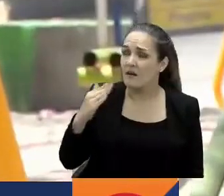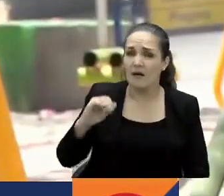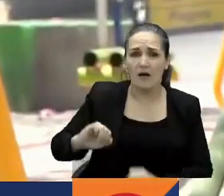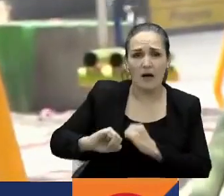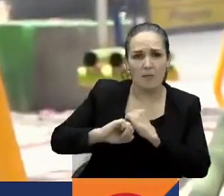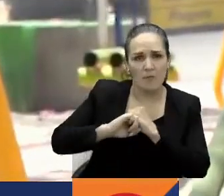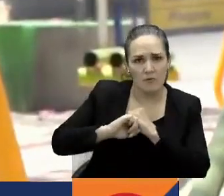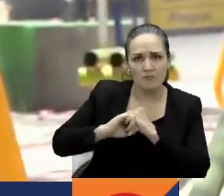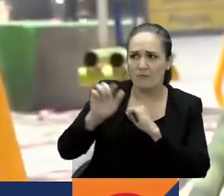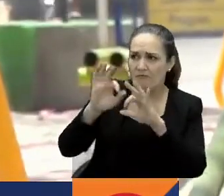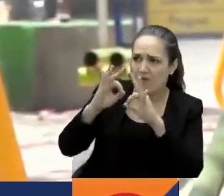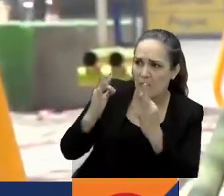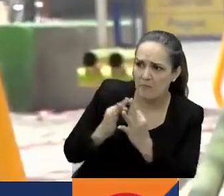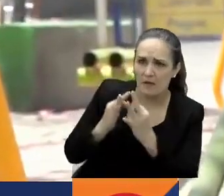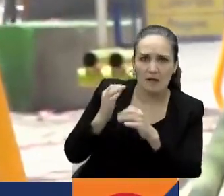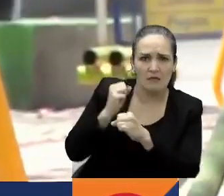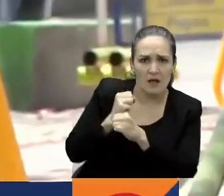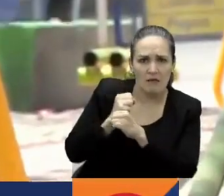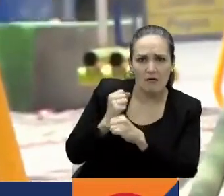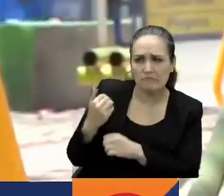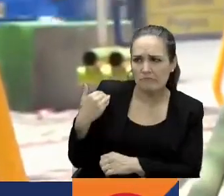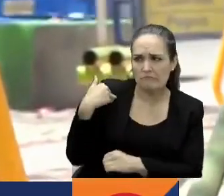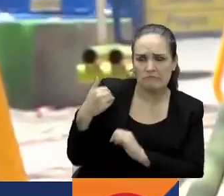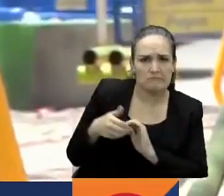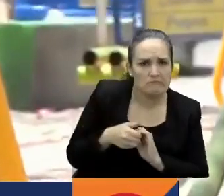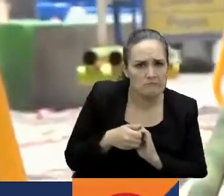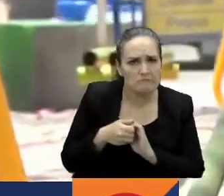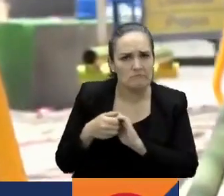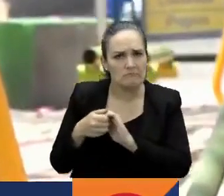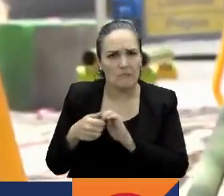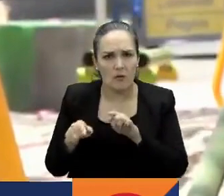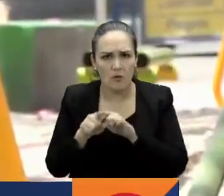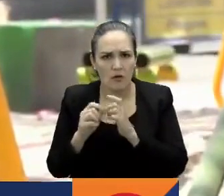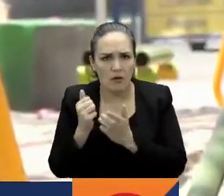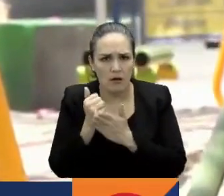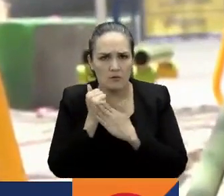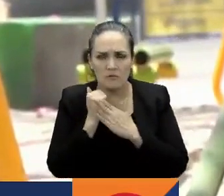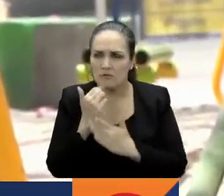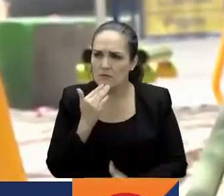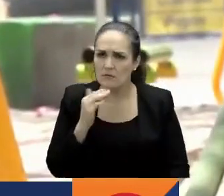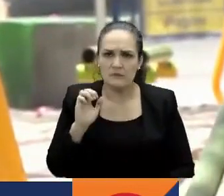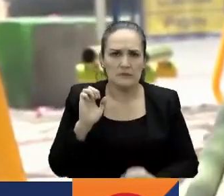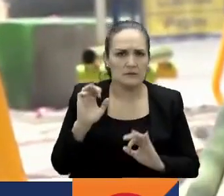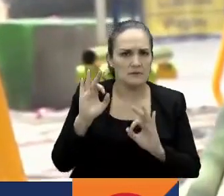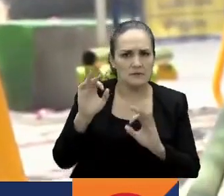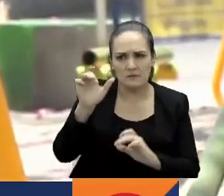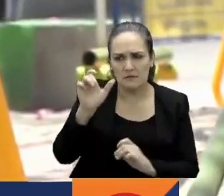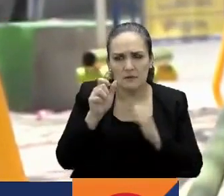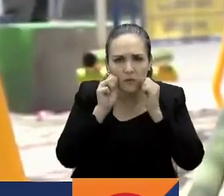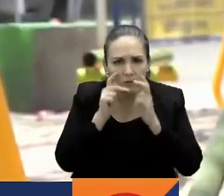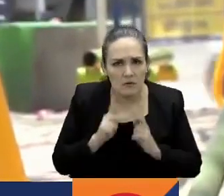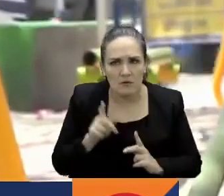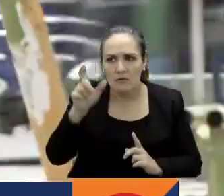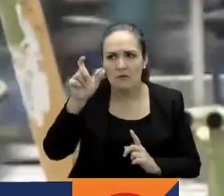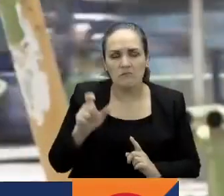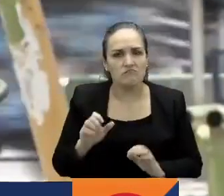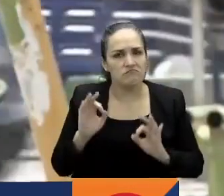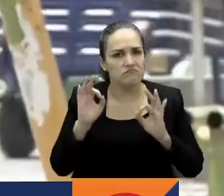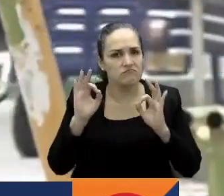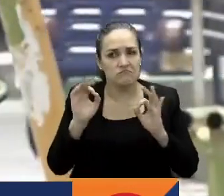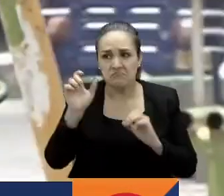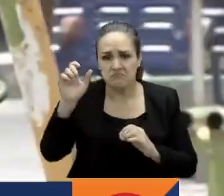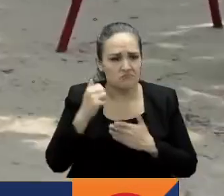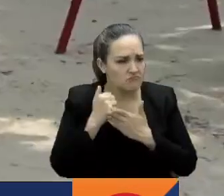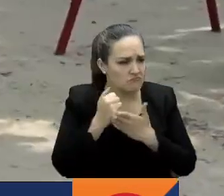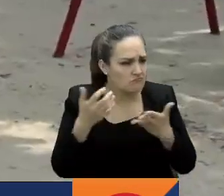su trabajo. Miguel era una buena persona, un excelente ser humano. Ayudaba a las personas que él